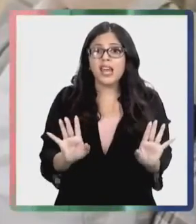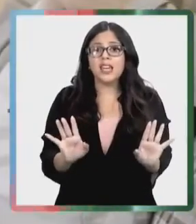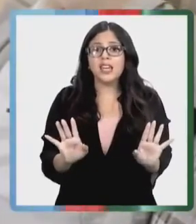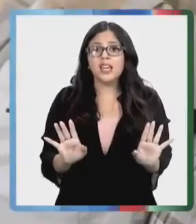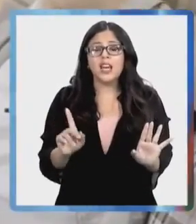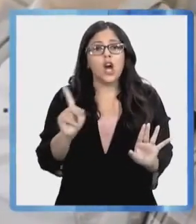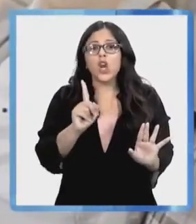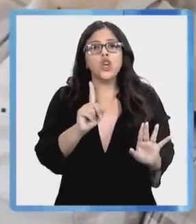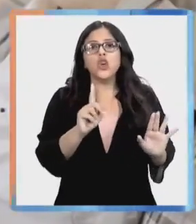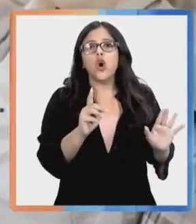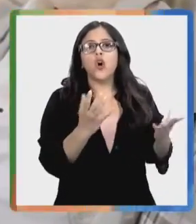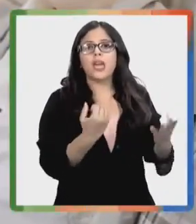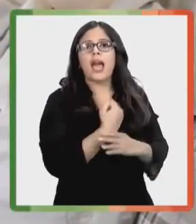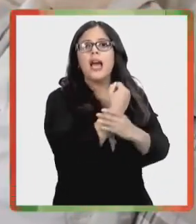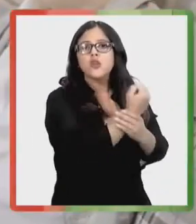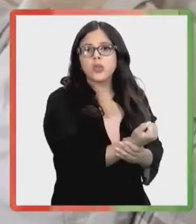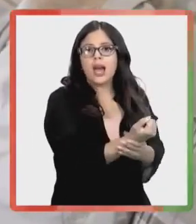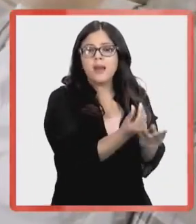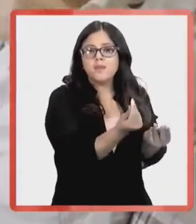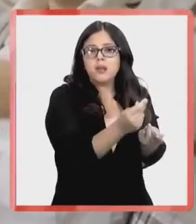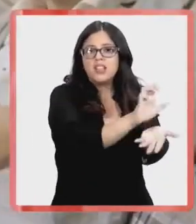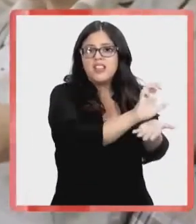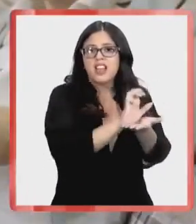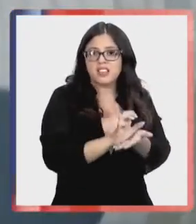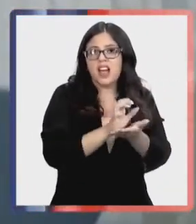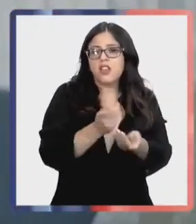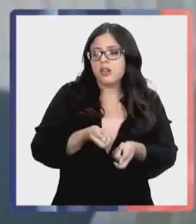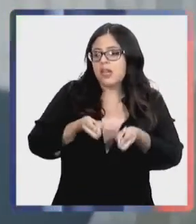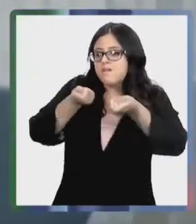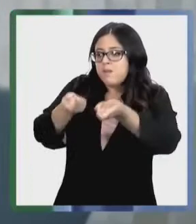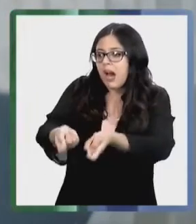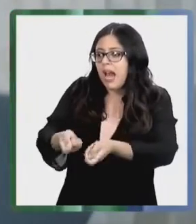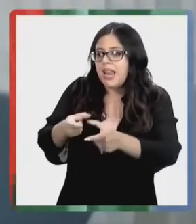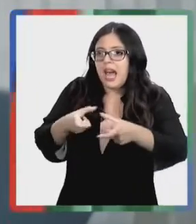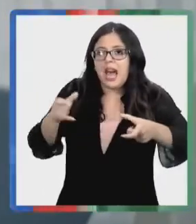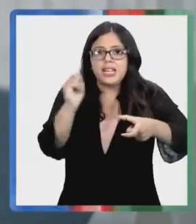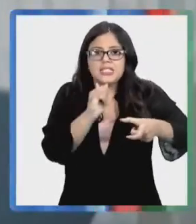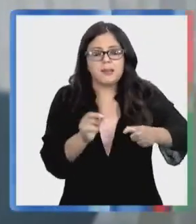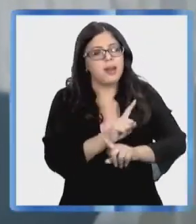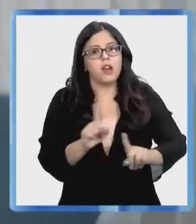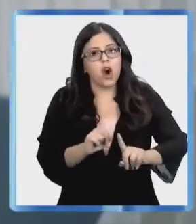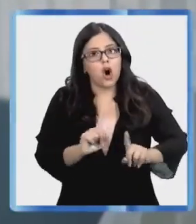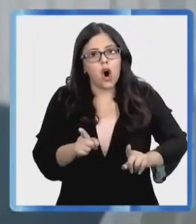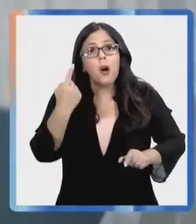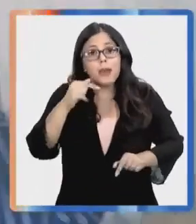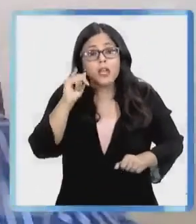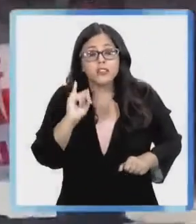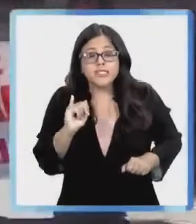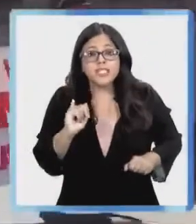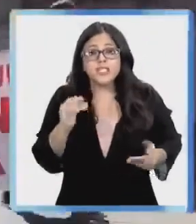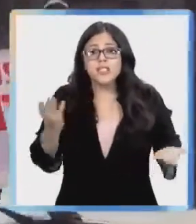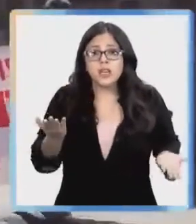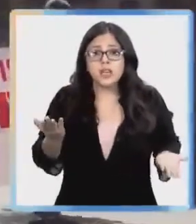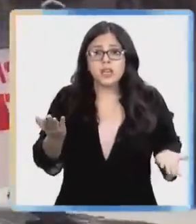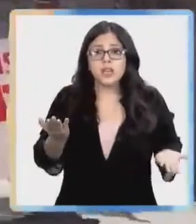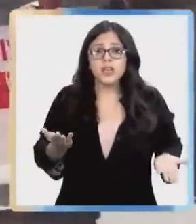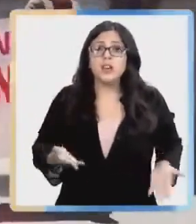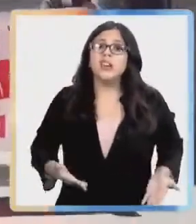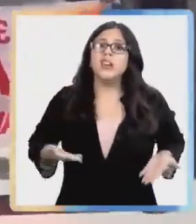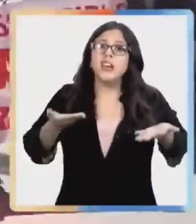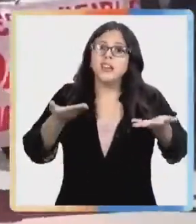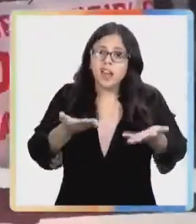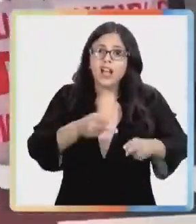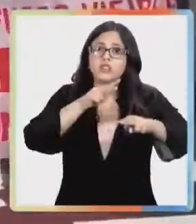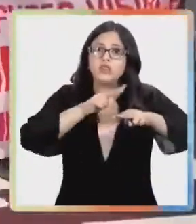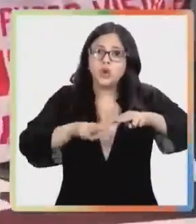es el rescate de la industria, aquí no se trata de sacar plata del Estado y pasársela a la ISAPRE, sería absurdo, sería increíble, pero sí se trata de darles